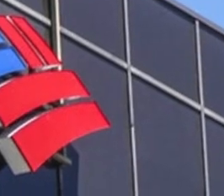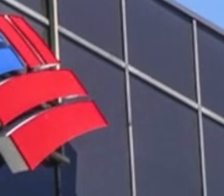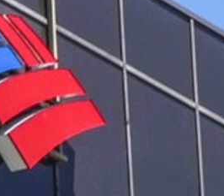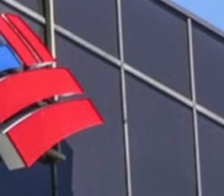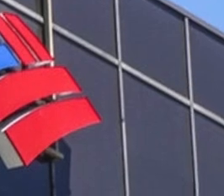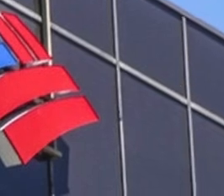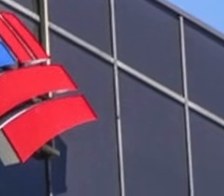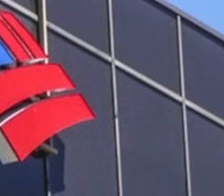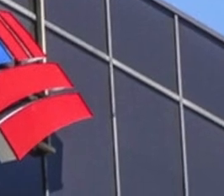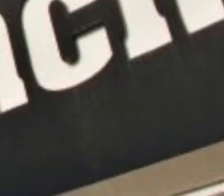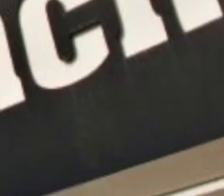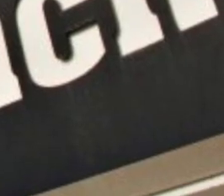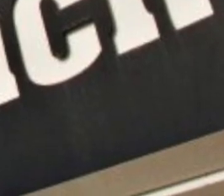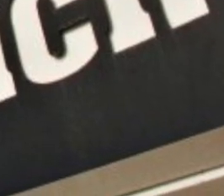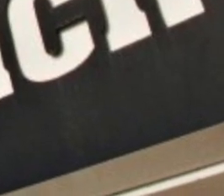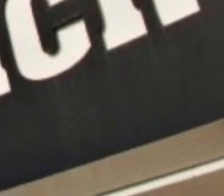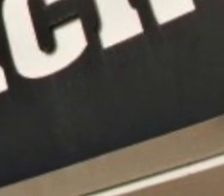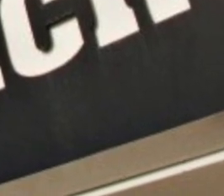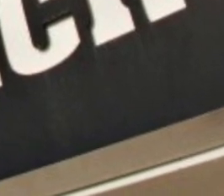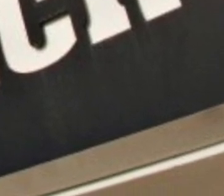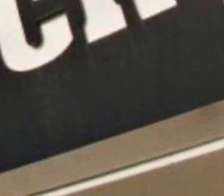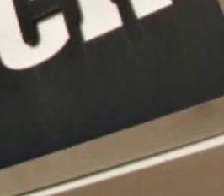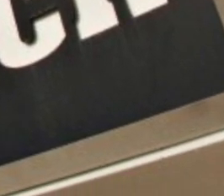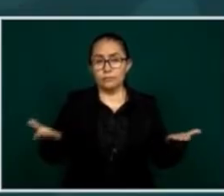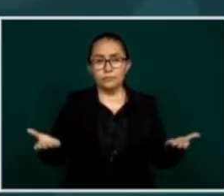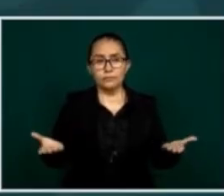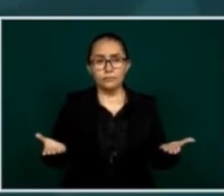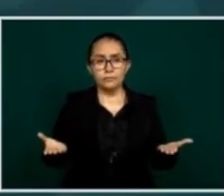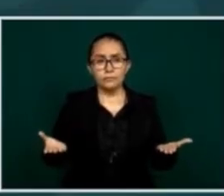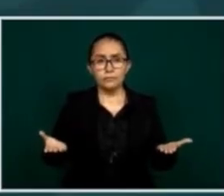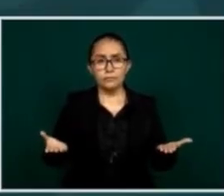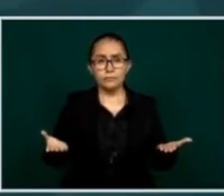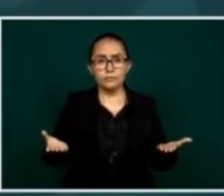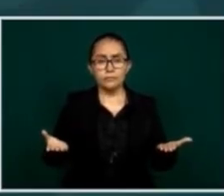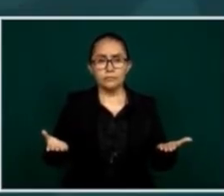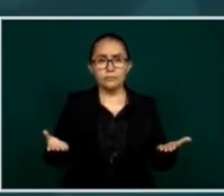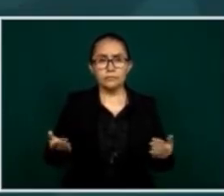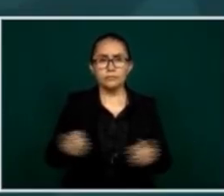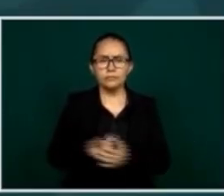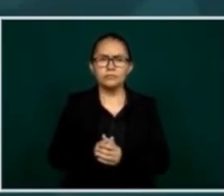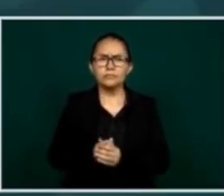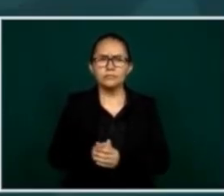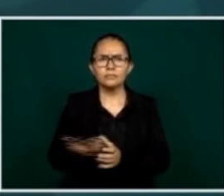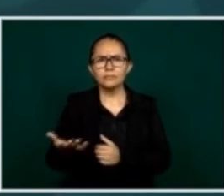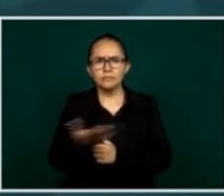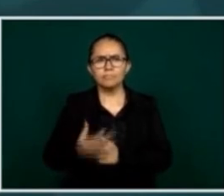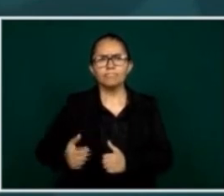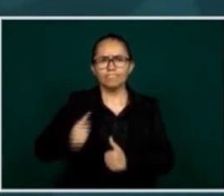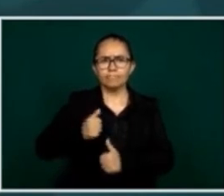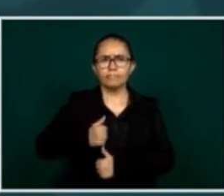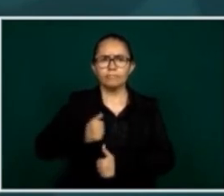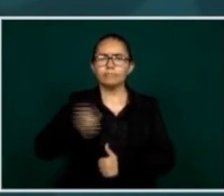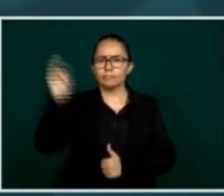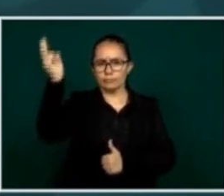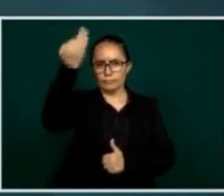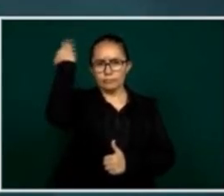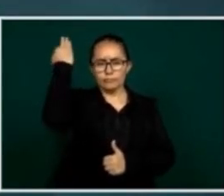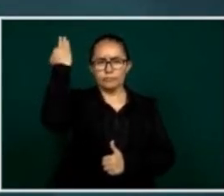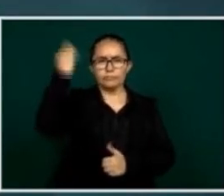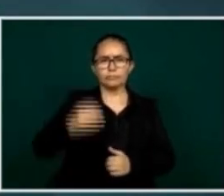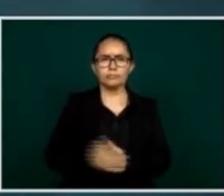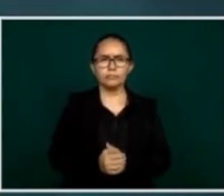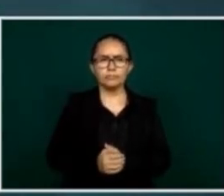of America y Merrill Lynch. Y aunque reconoció que podría haber menos crecimiento, afirmó que hay más desarrollo porque hay